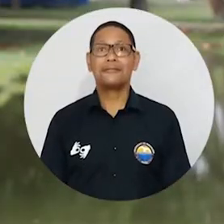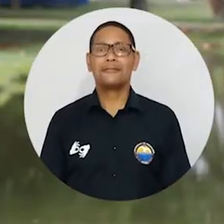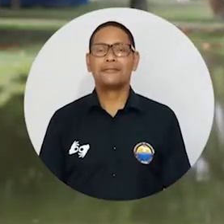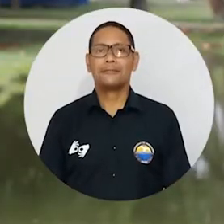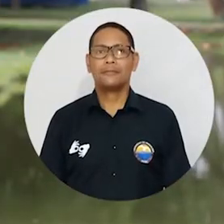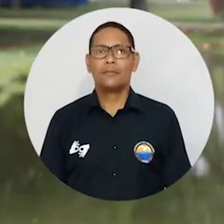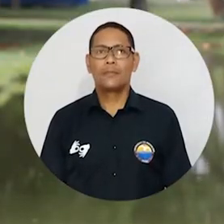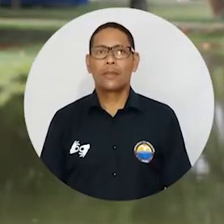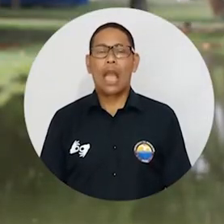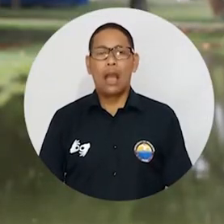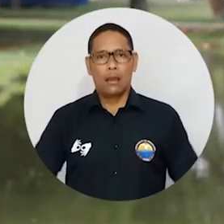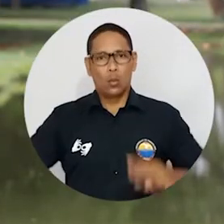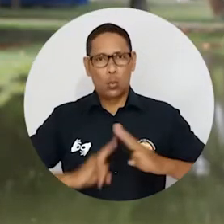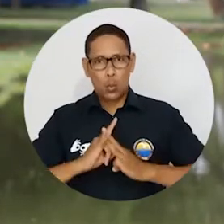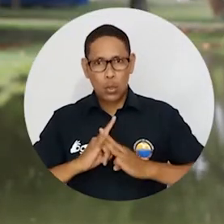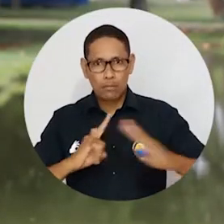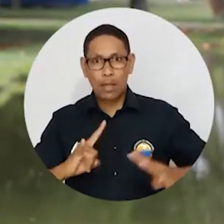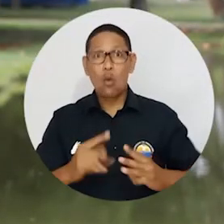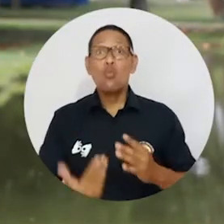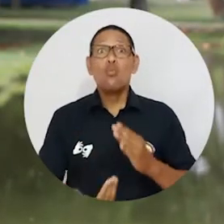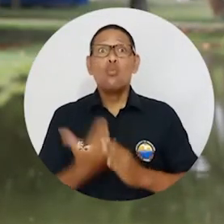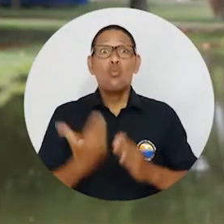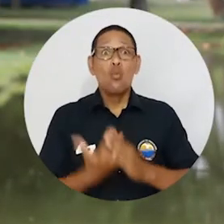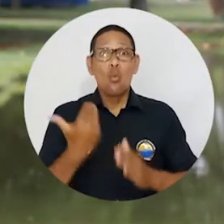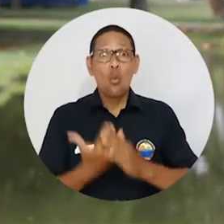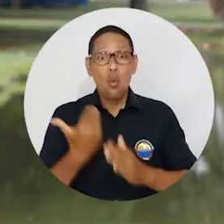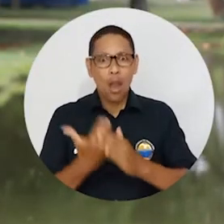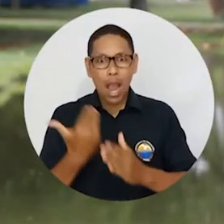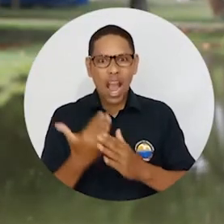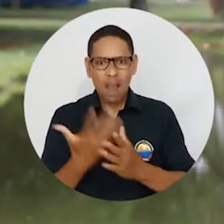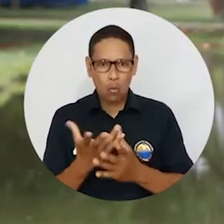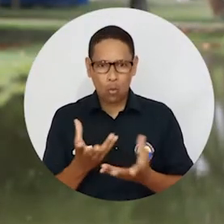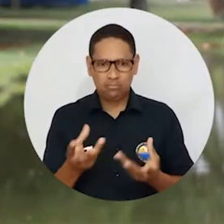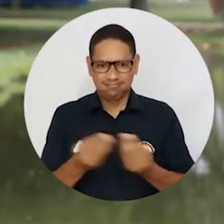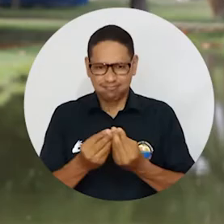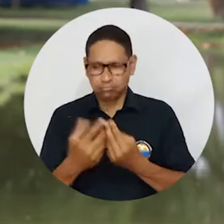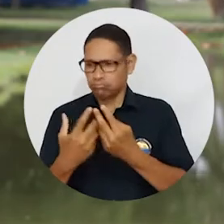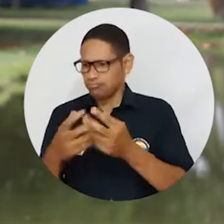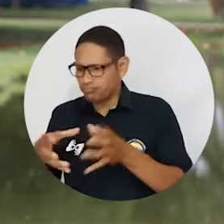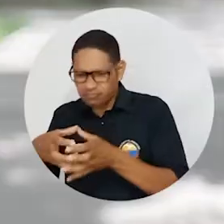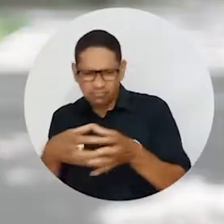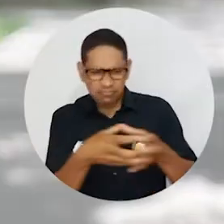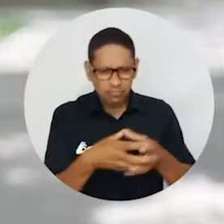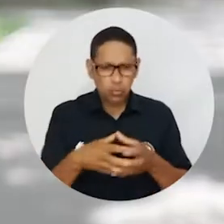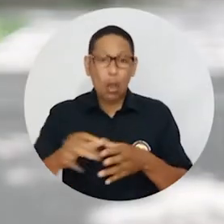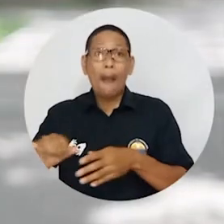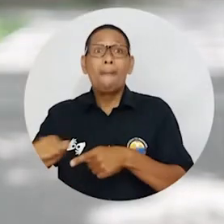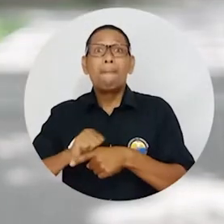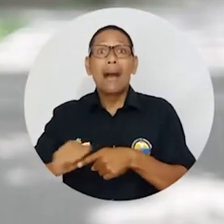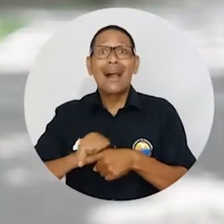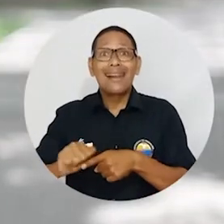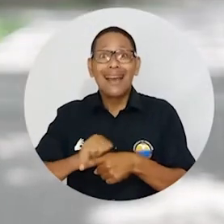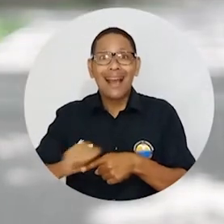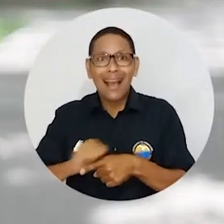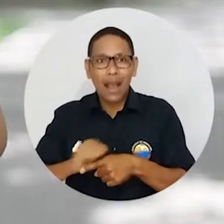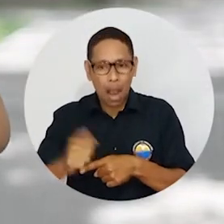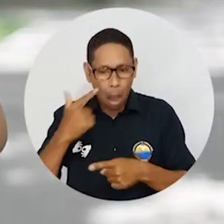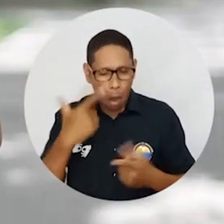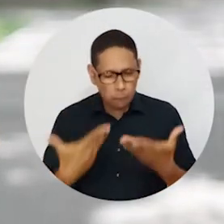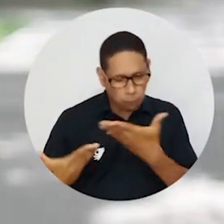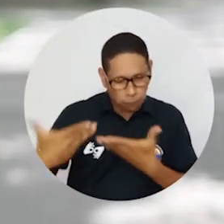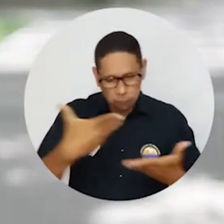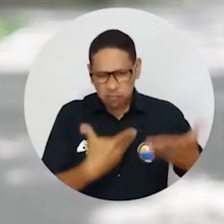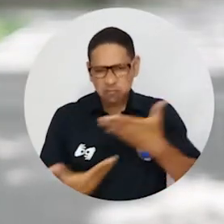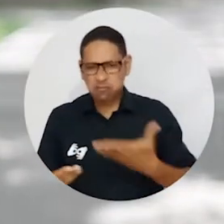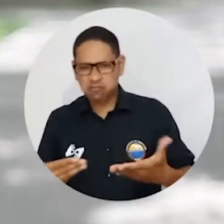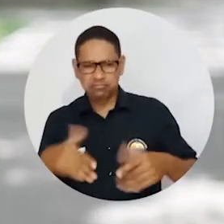La Universidad de Magdalena entregó nuevos equipos de simulación clínica para prácticas formativas. La dotación de simuladores clínicos y